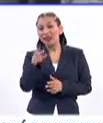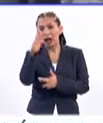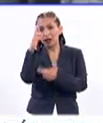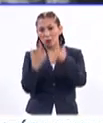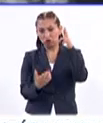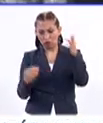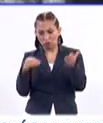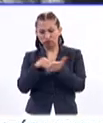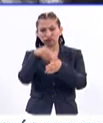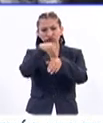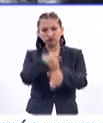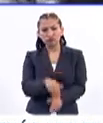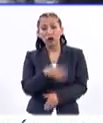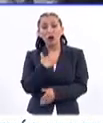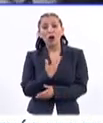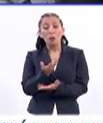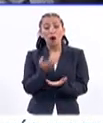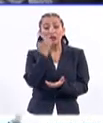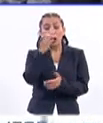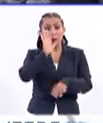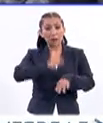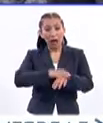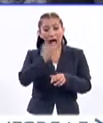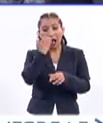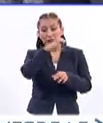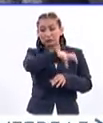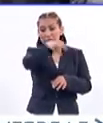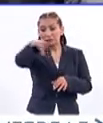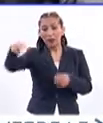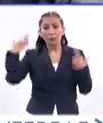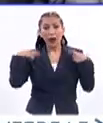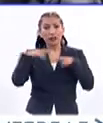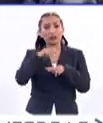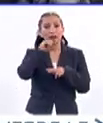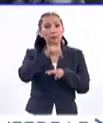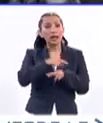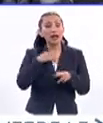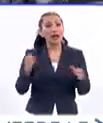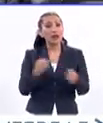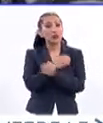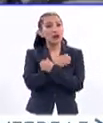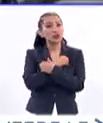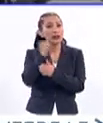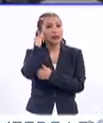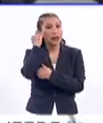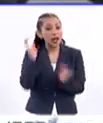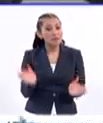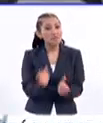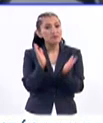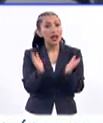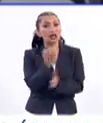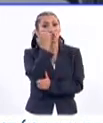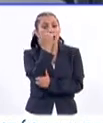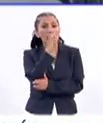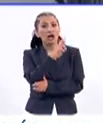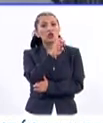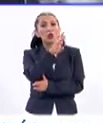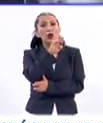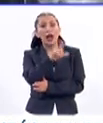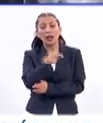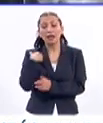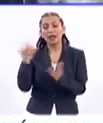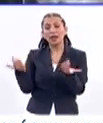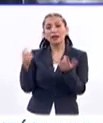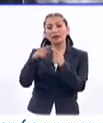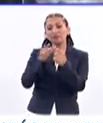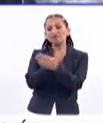revolución. Duplicó el número de escuelas, de maestros e impulsó la educación indígena. Promovió la escuela rural y las